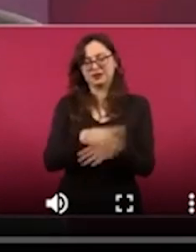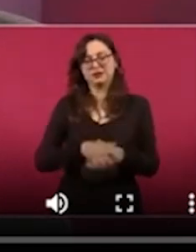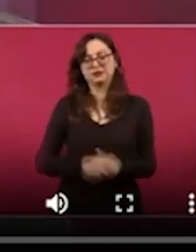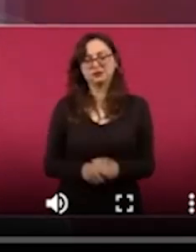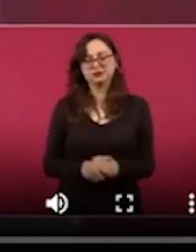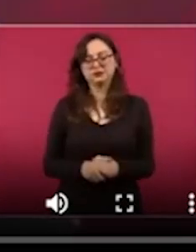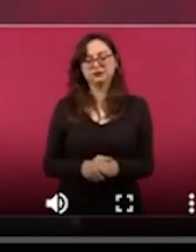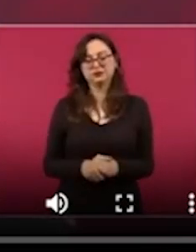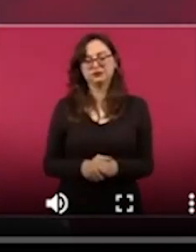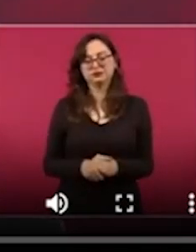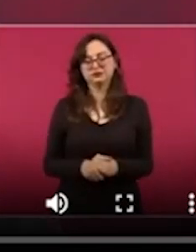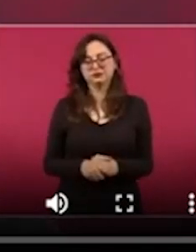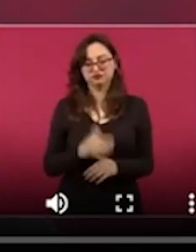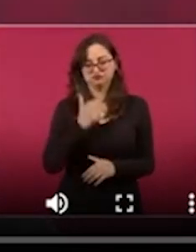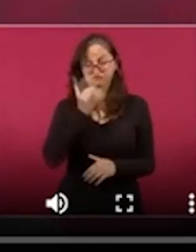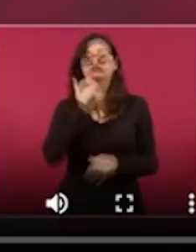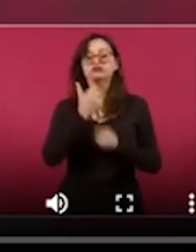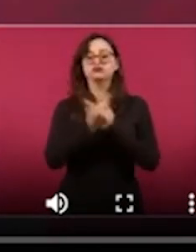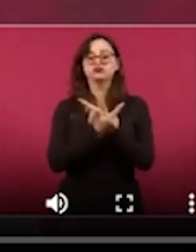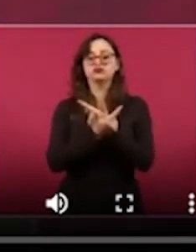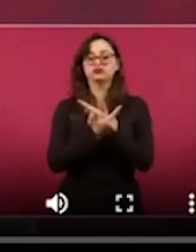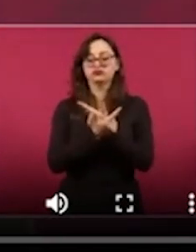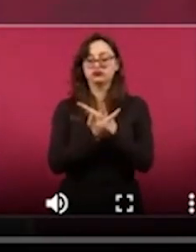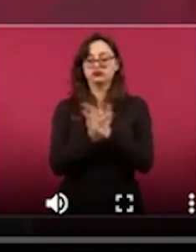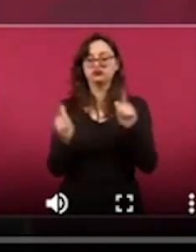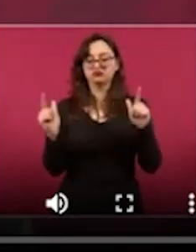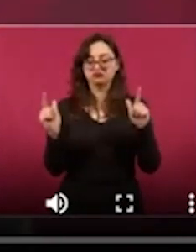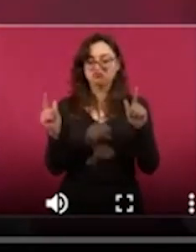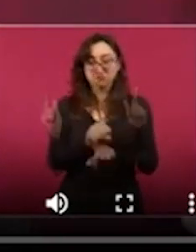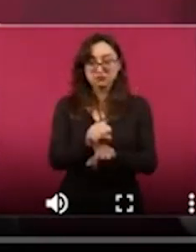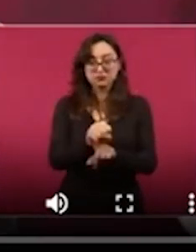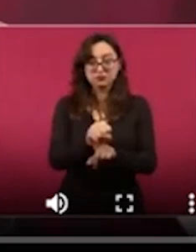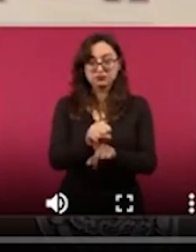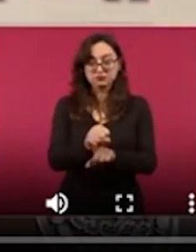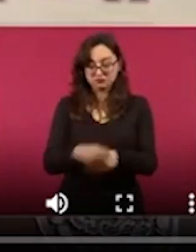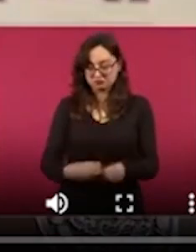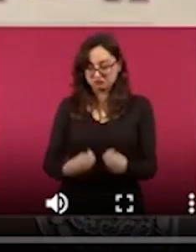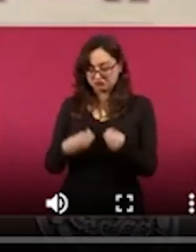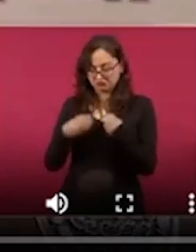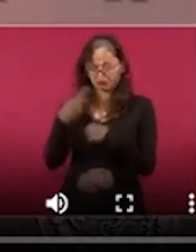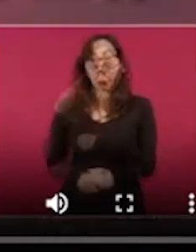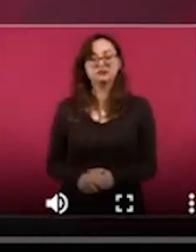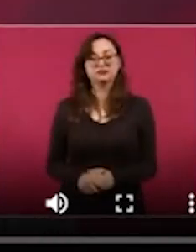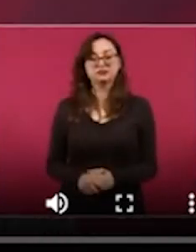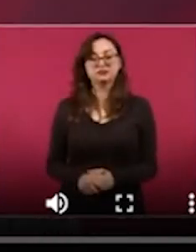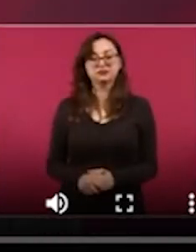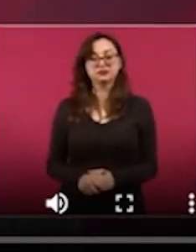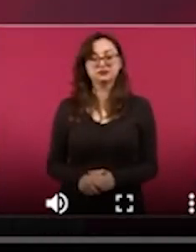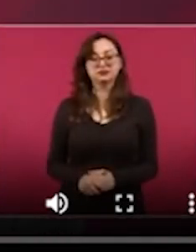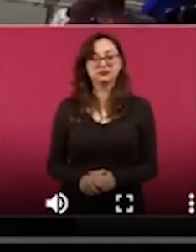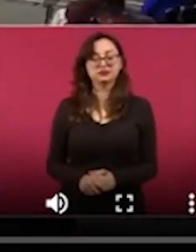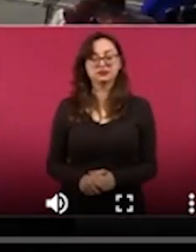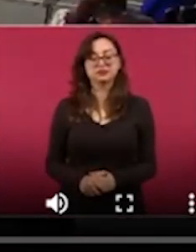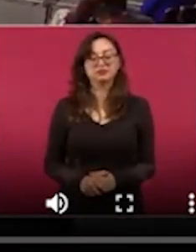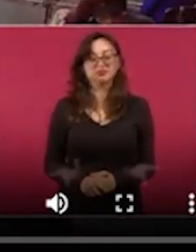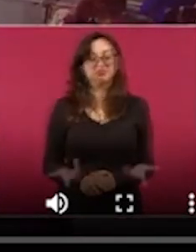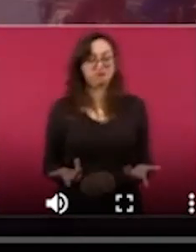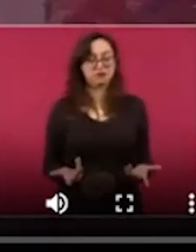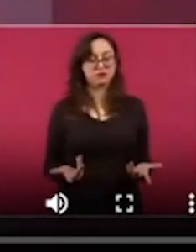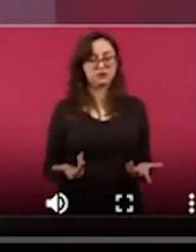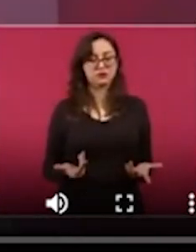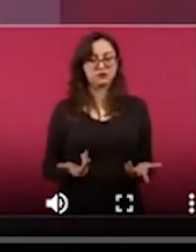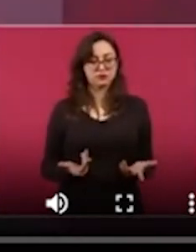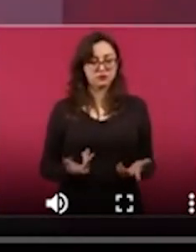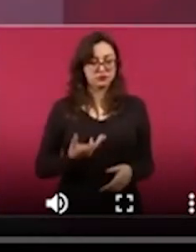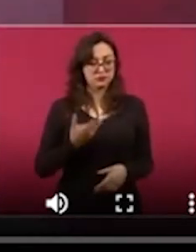dignidad y la libertad se puede arriesgar hasta la vida. Entonces, cuando uno tiene